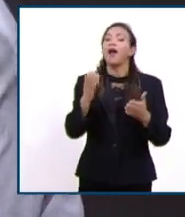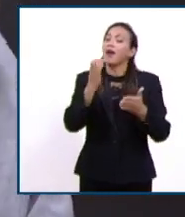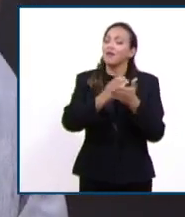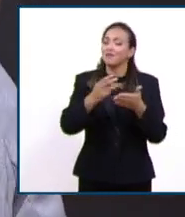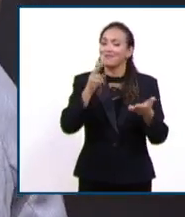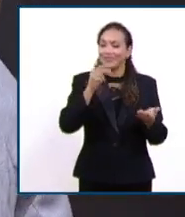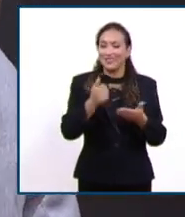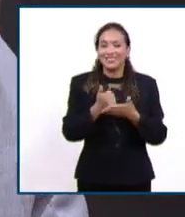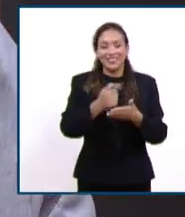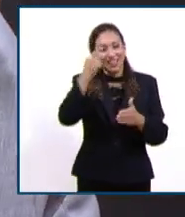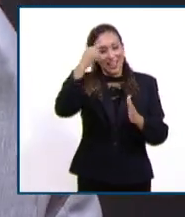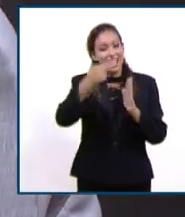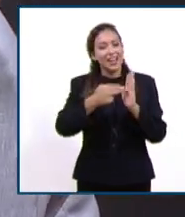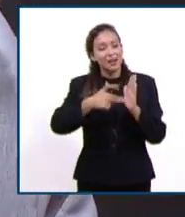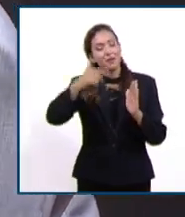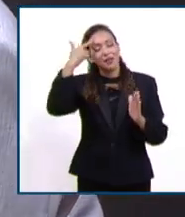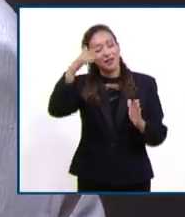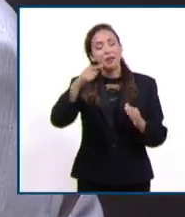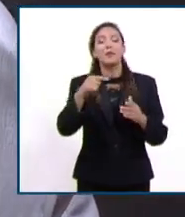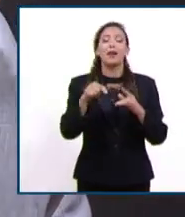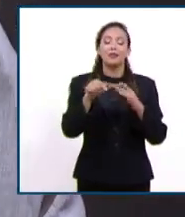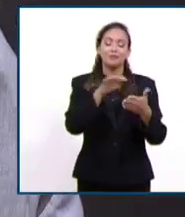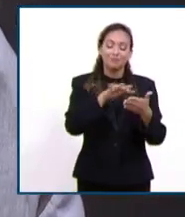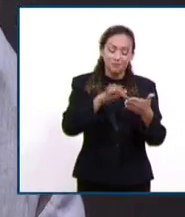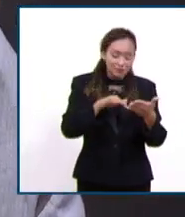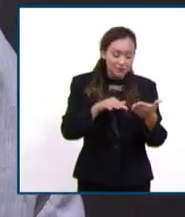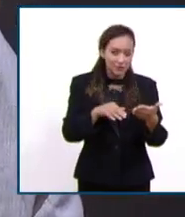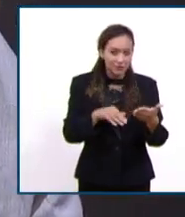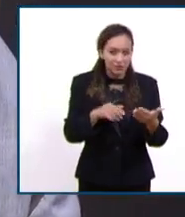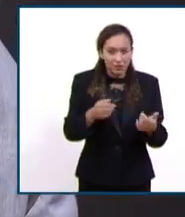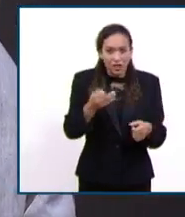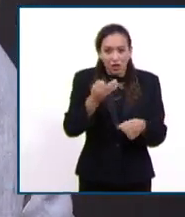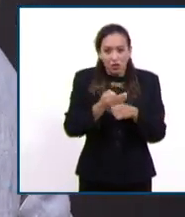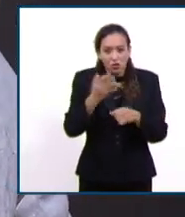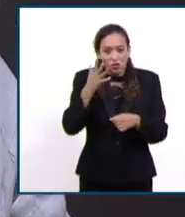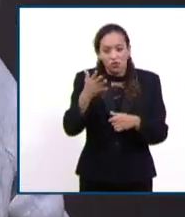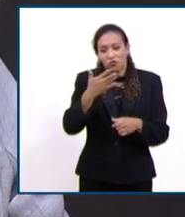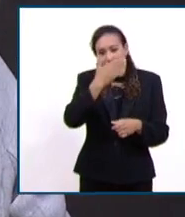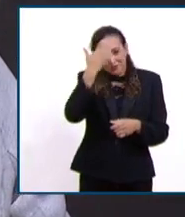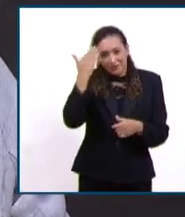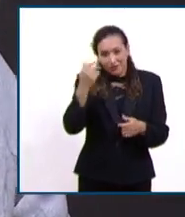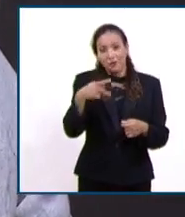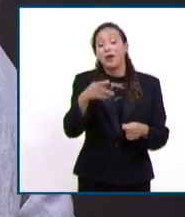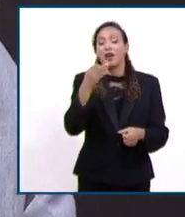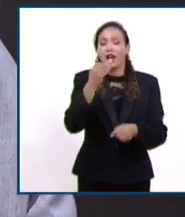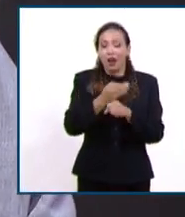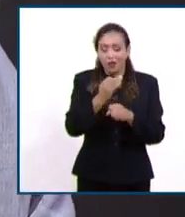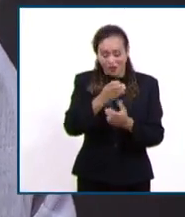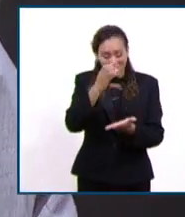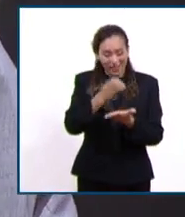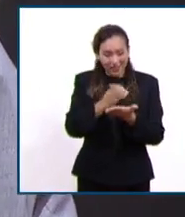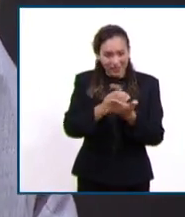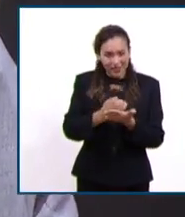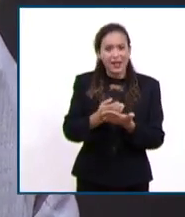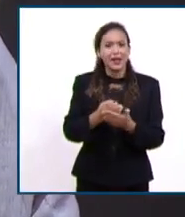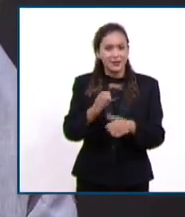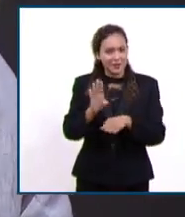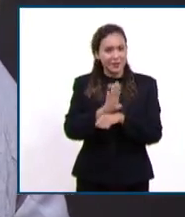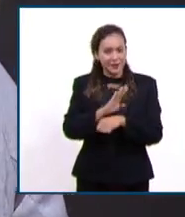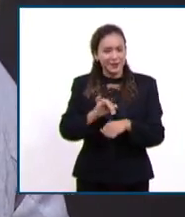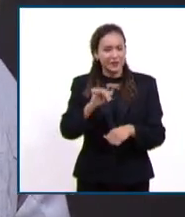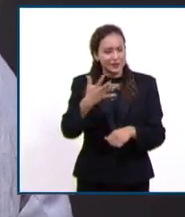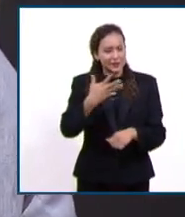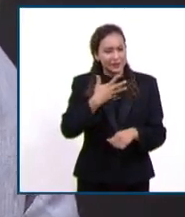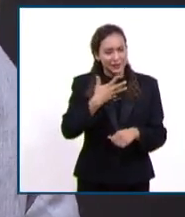parciales, no sabemos lo que sucederá, estemos ya con este cuaderno auxiliar